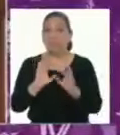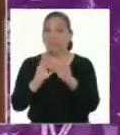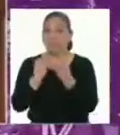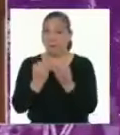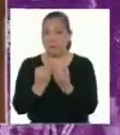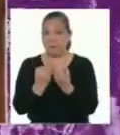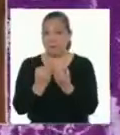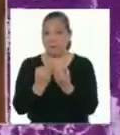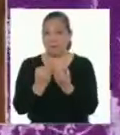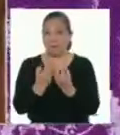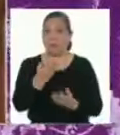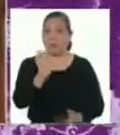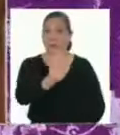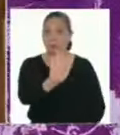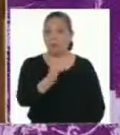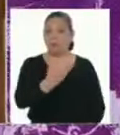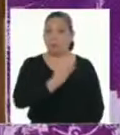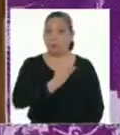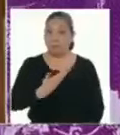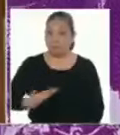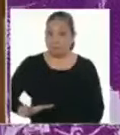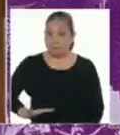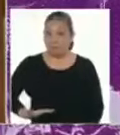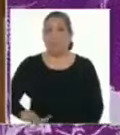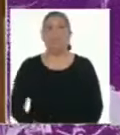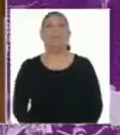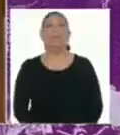familiares del señor Presidente,